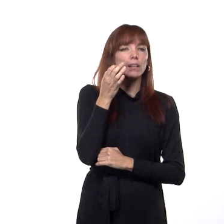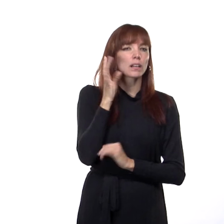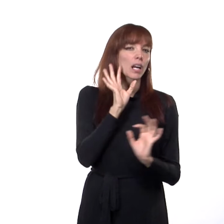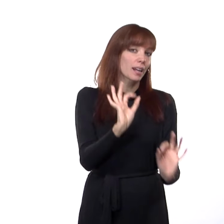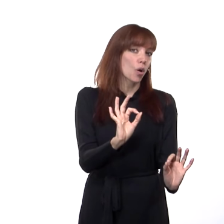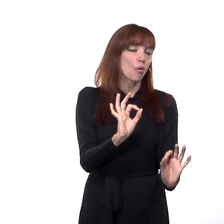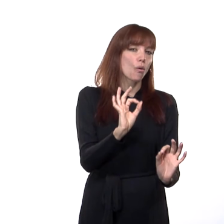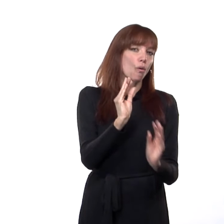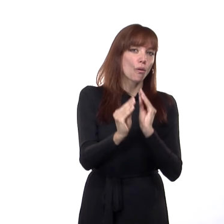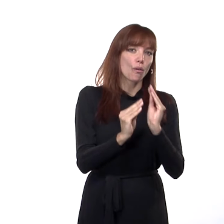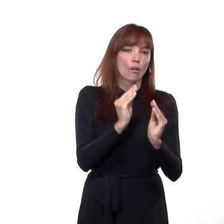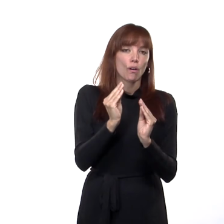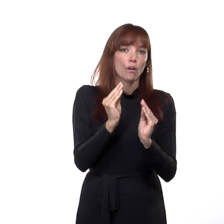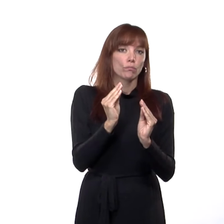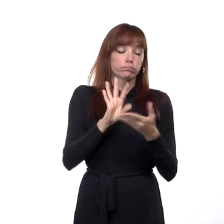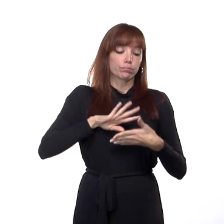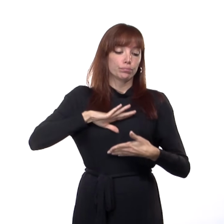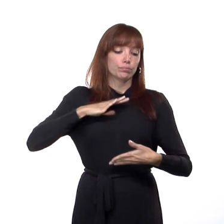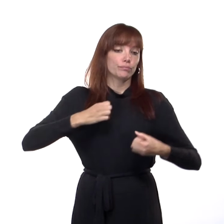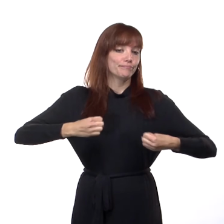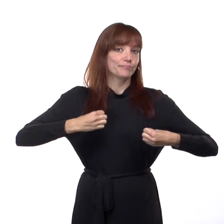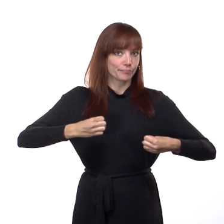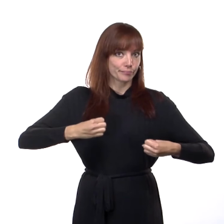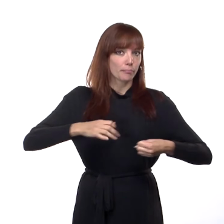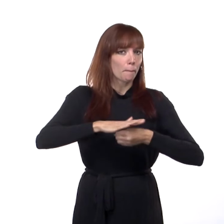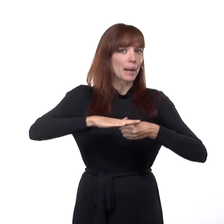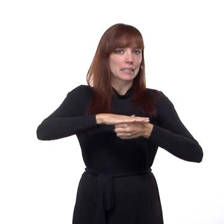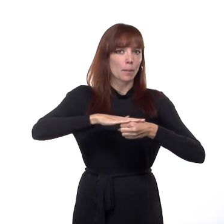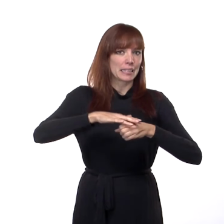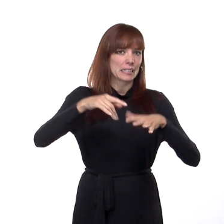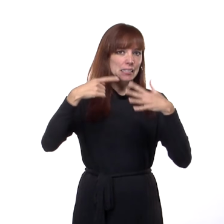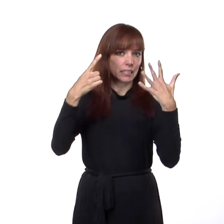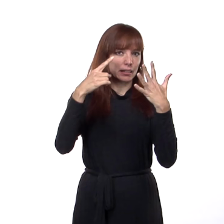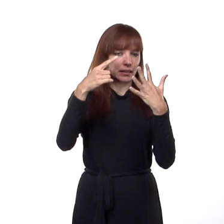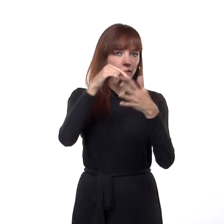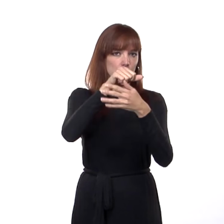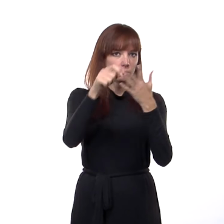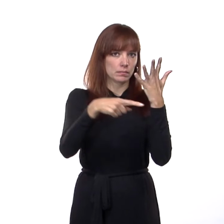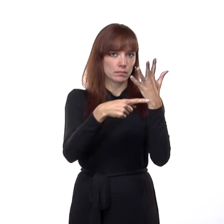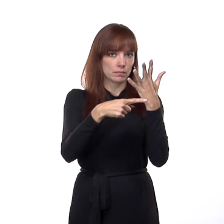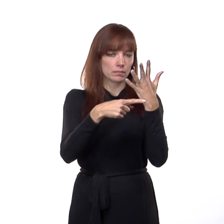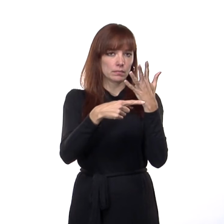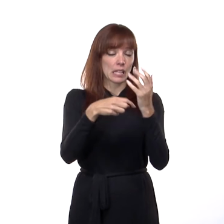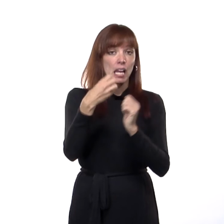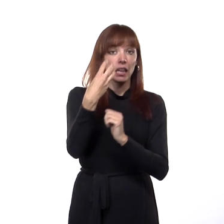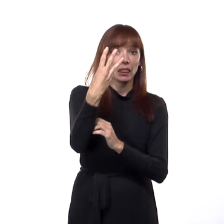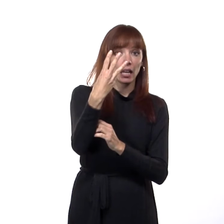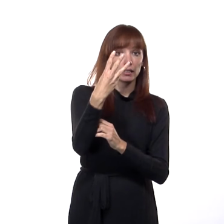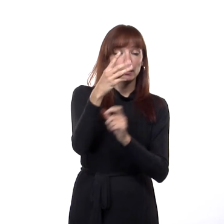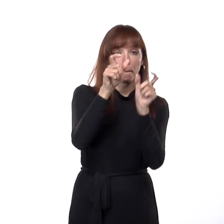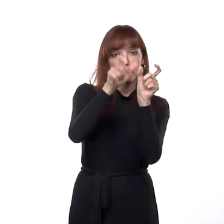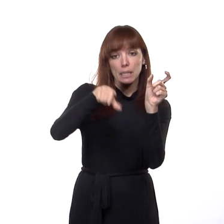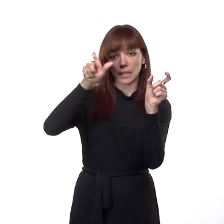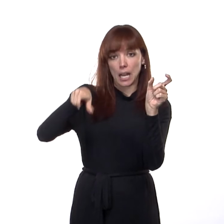de fortalecerse en básicamente seis pilares yo diría tres pilares verticales tres pilares horizontales